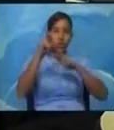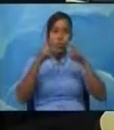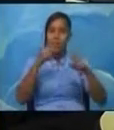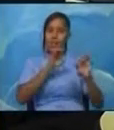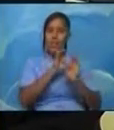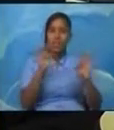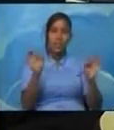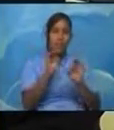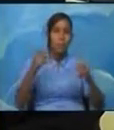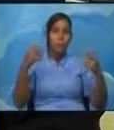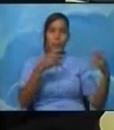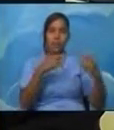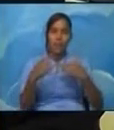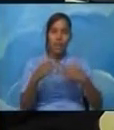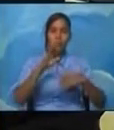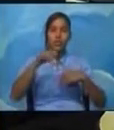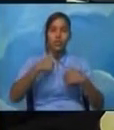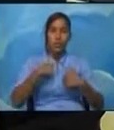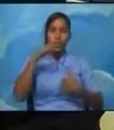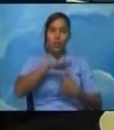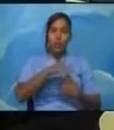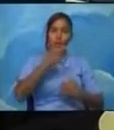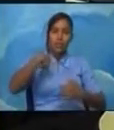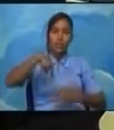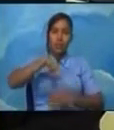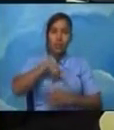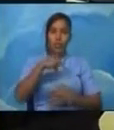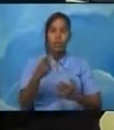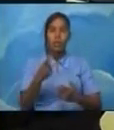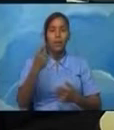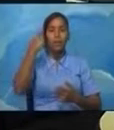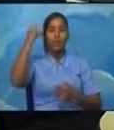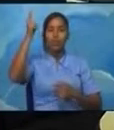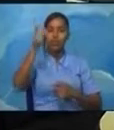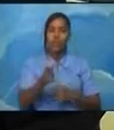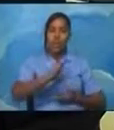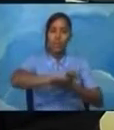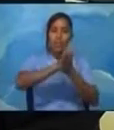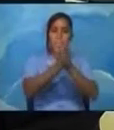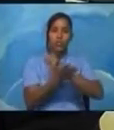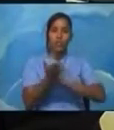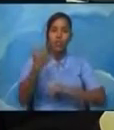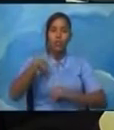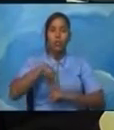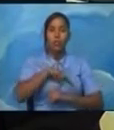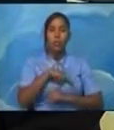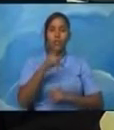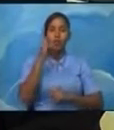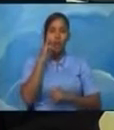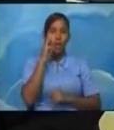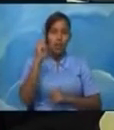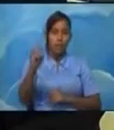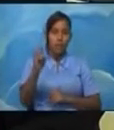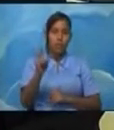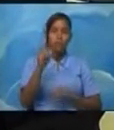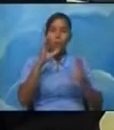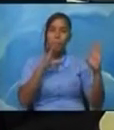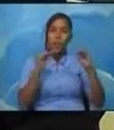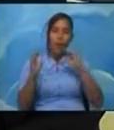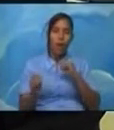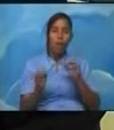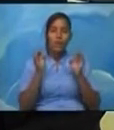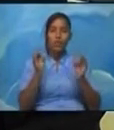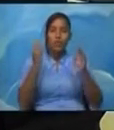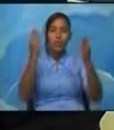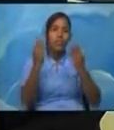peleéis, pues no estoy entre vosotros para que no seáis derrotados por vuestros enemigos. Y os hablé y no